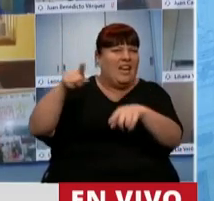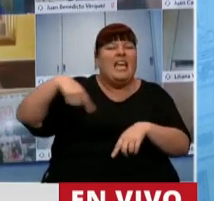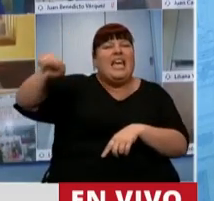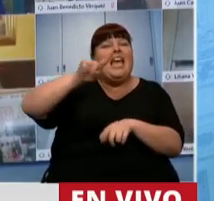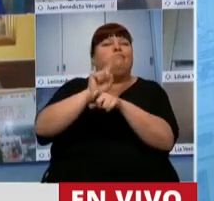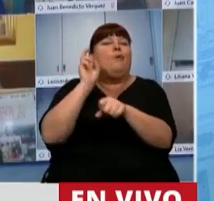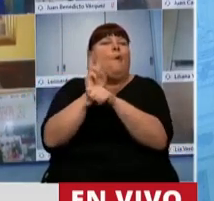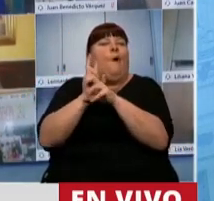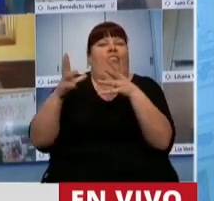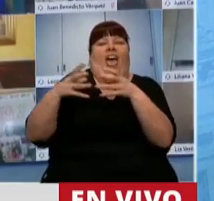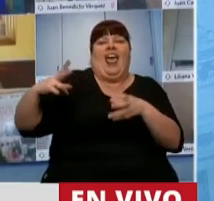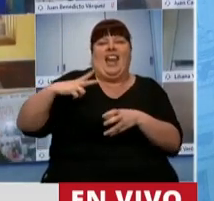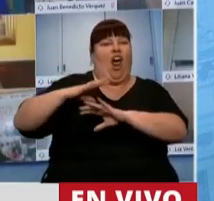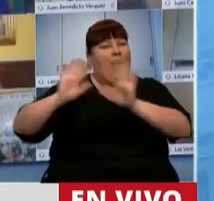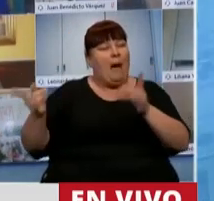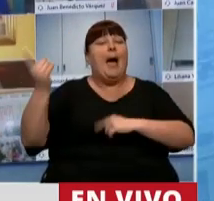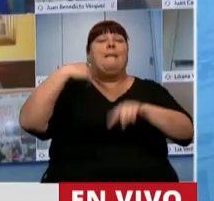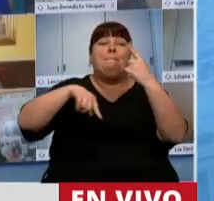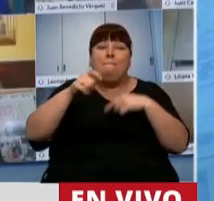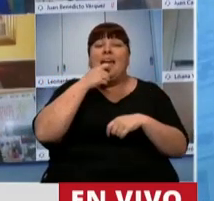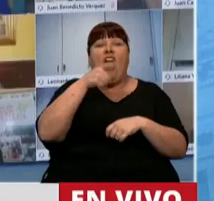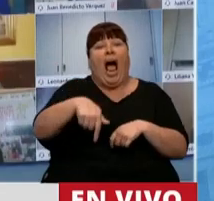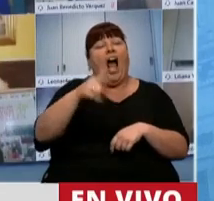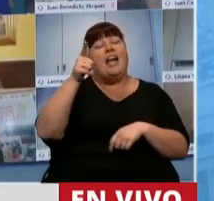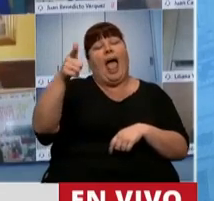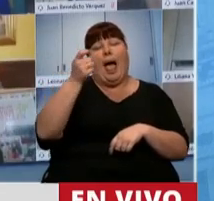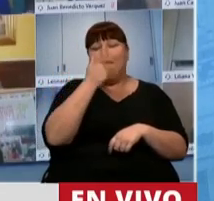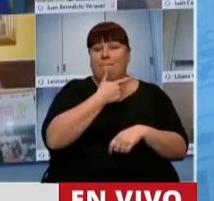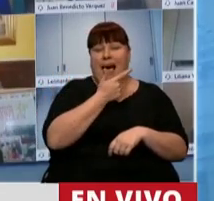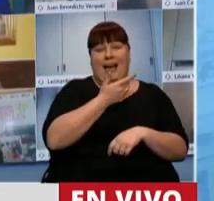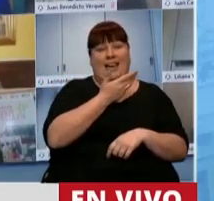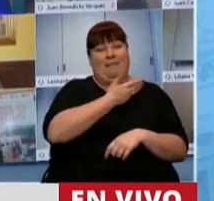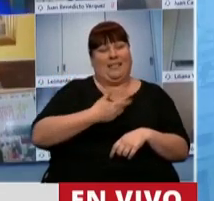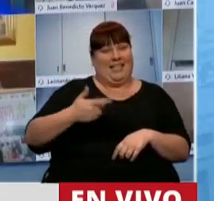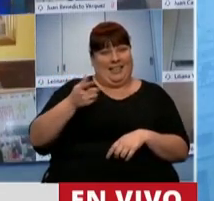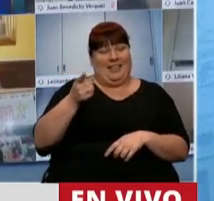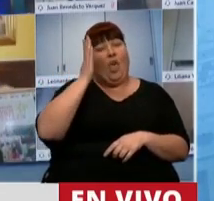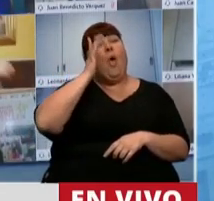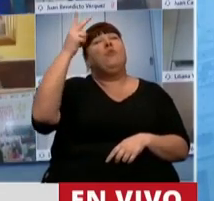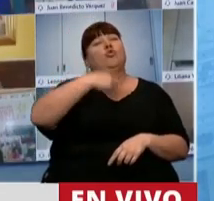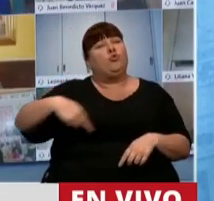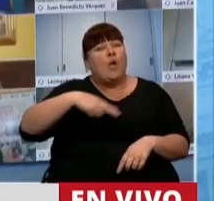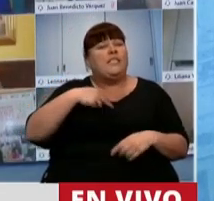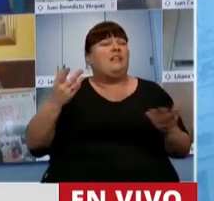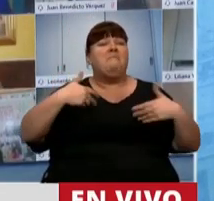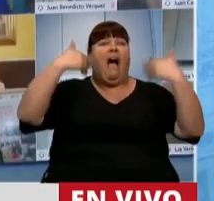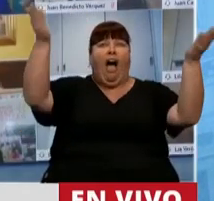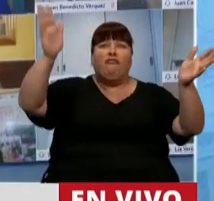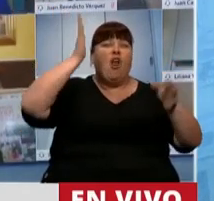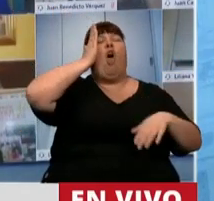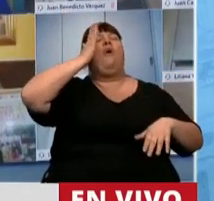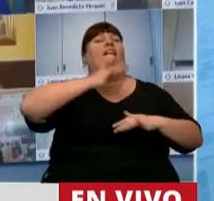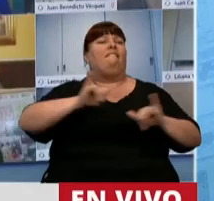los perros que cuidan la mansión. Pero a la hora de dormir, como está durmiendo ahora el señor presidente Macri en Suiza, duermen afuera.